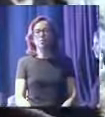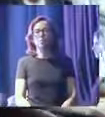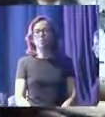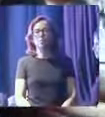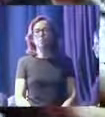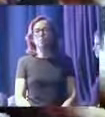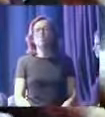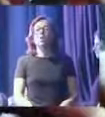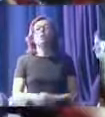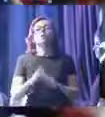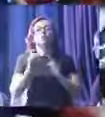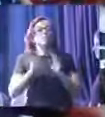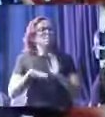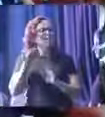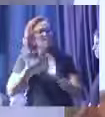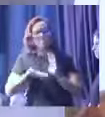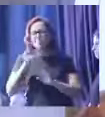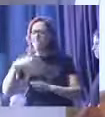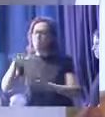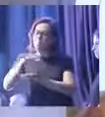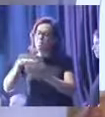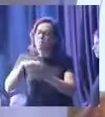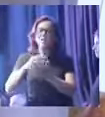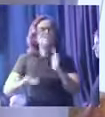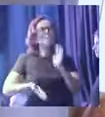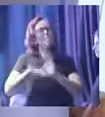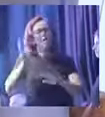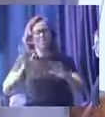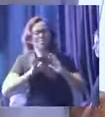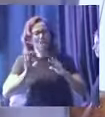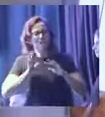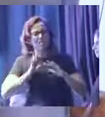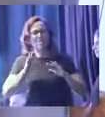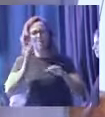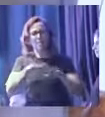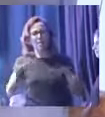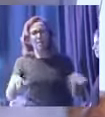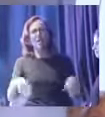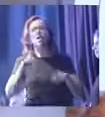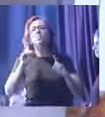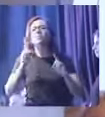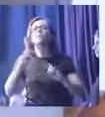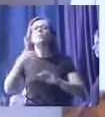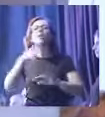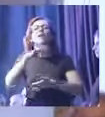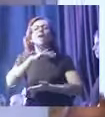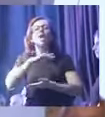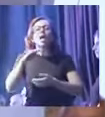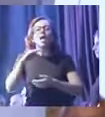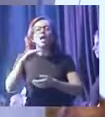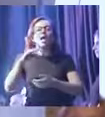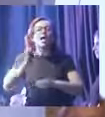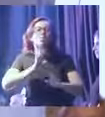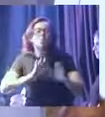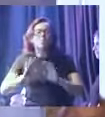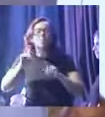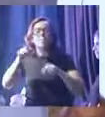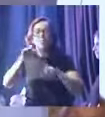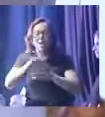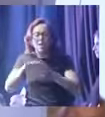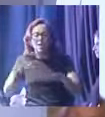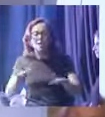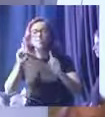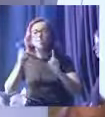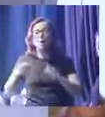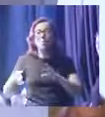Más plazas, más gimnasia para niños, más tai chi para adultos mayores, más skate y parkour, como me